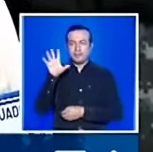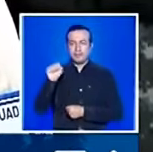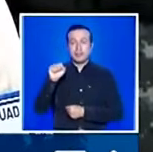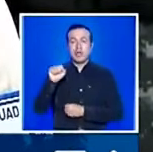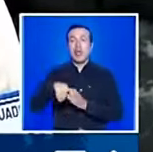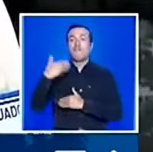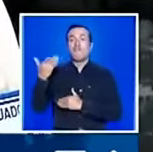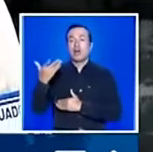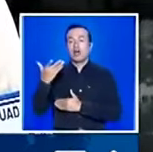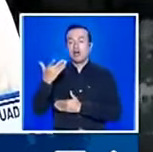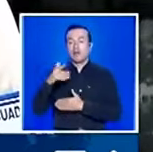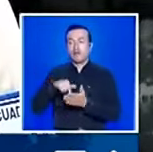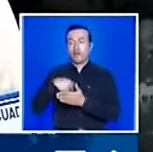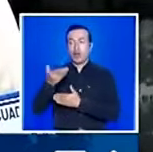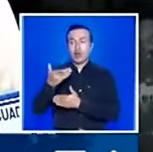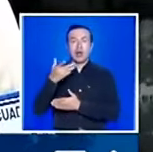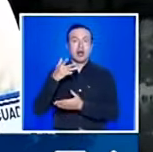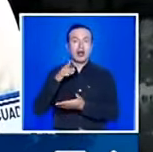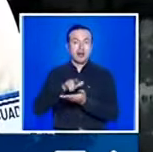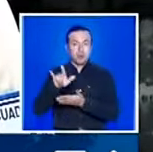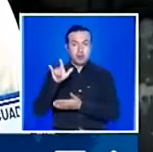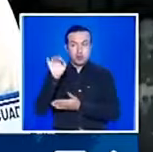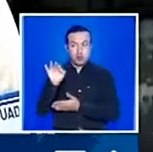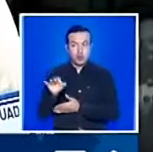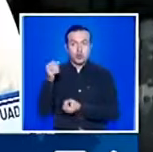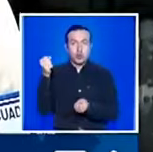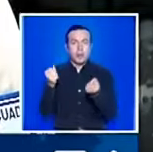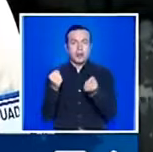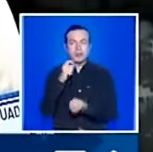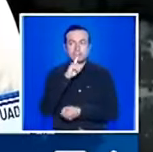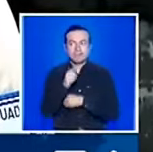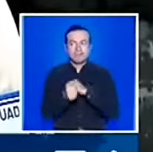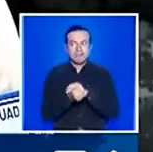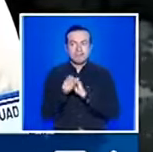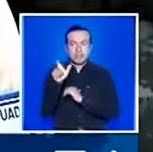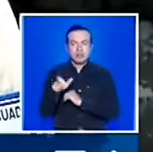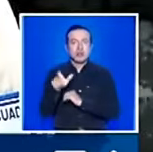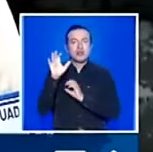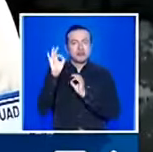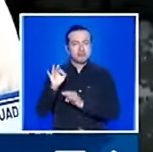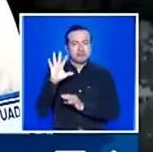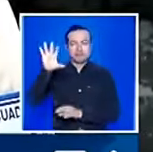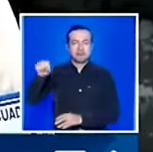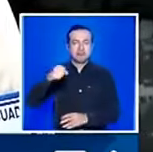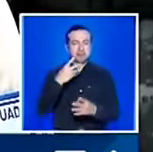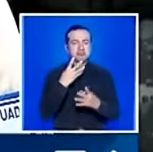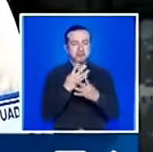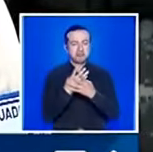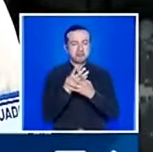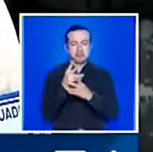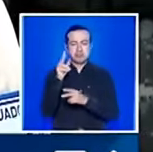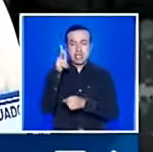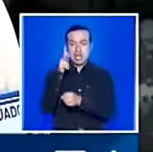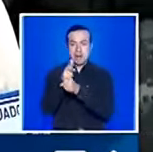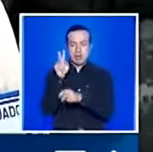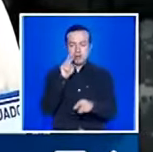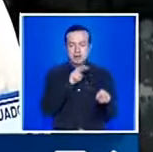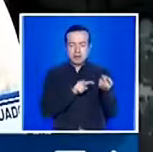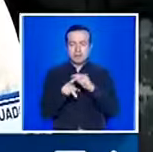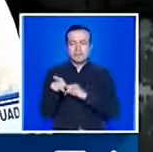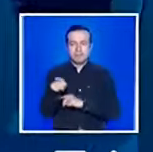parte de afuera, que es una persona que estaba dentro de un vehículo y que ese vehículo también a través de las cámaras se pudo verificar que puede tener